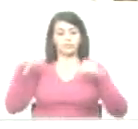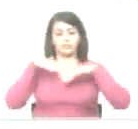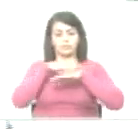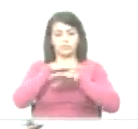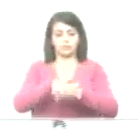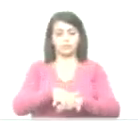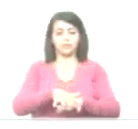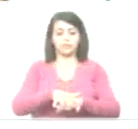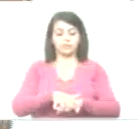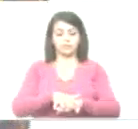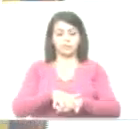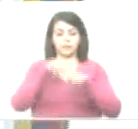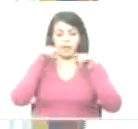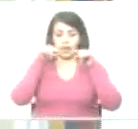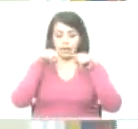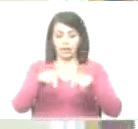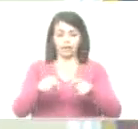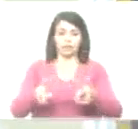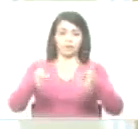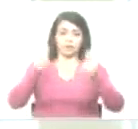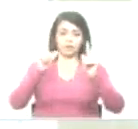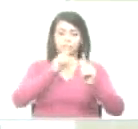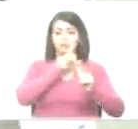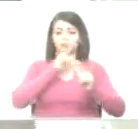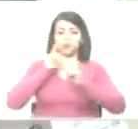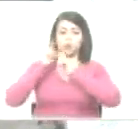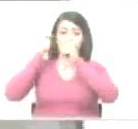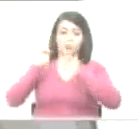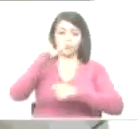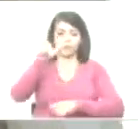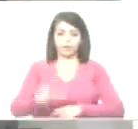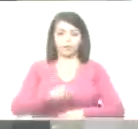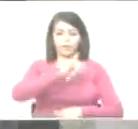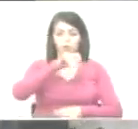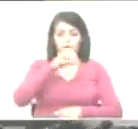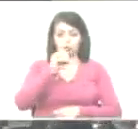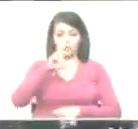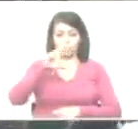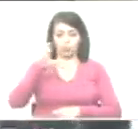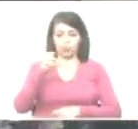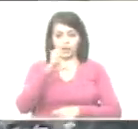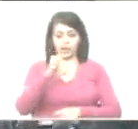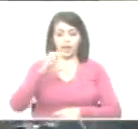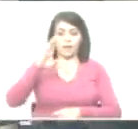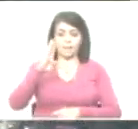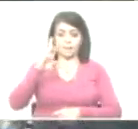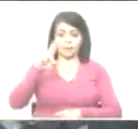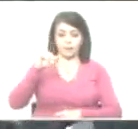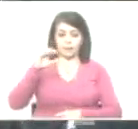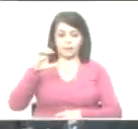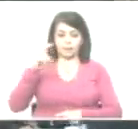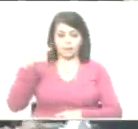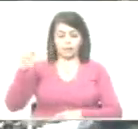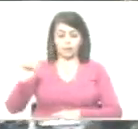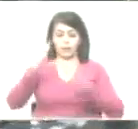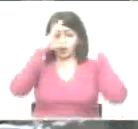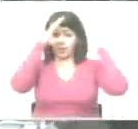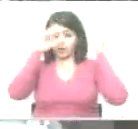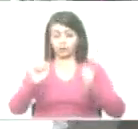Integración, mediante el cual autoriza el nombramiento del ciudadano Jorge Hidalgo Valero Briceño como